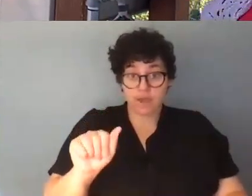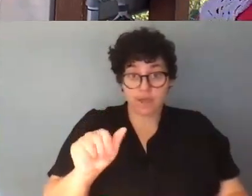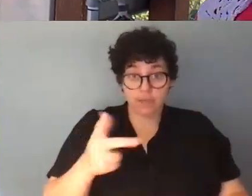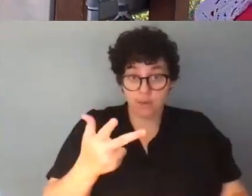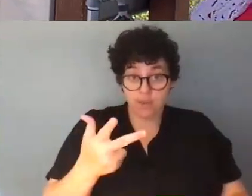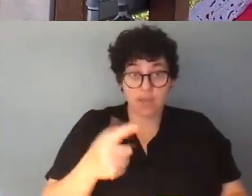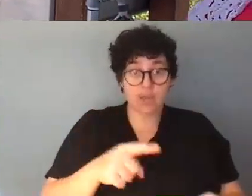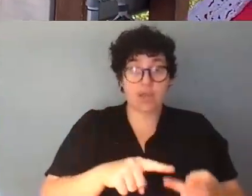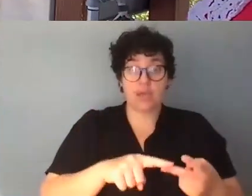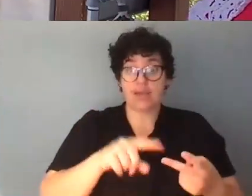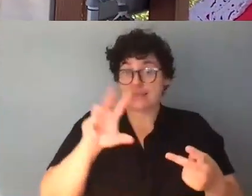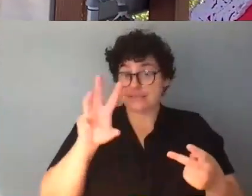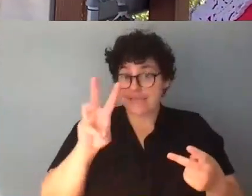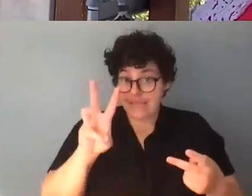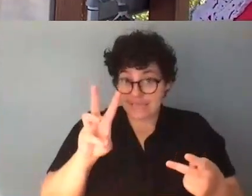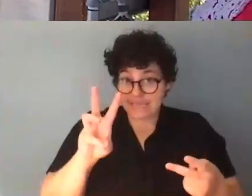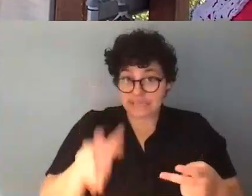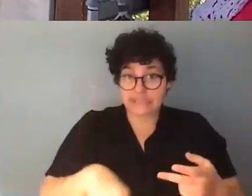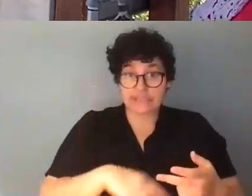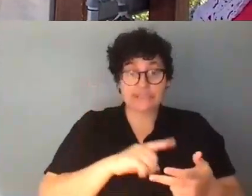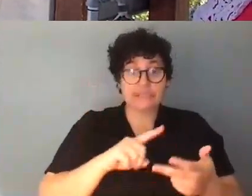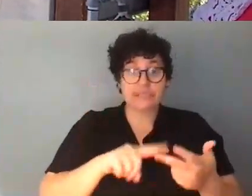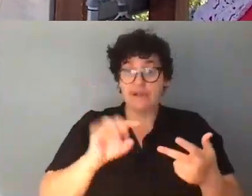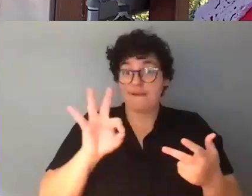tiene omega 6 y tiene